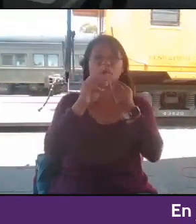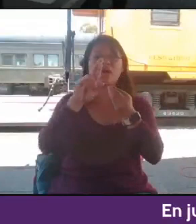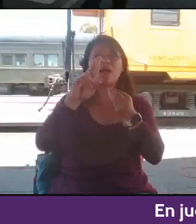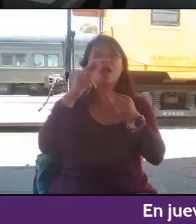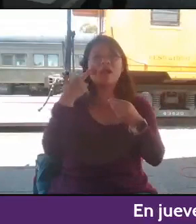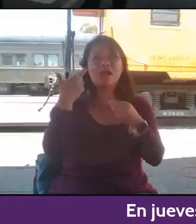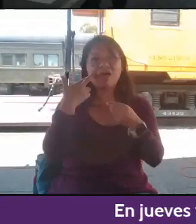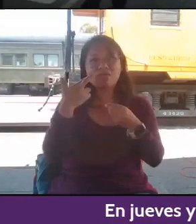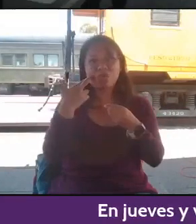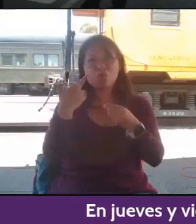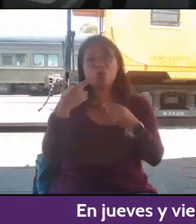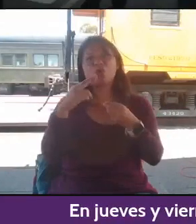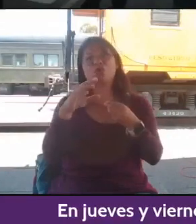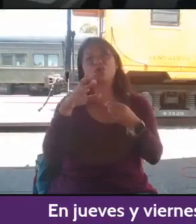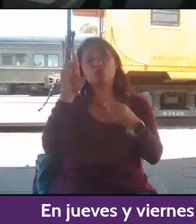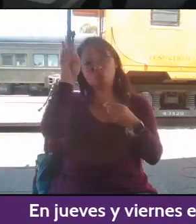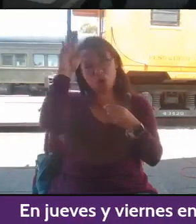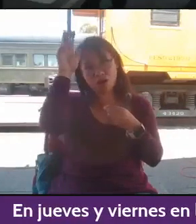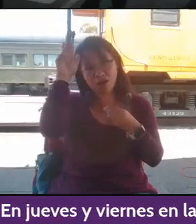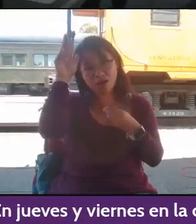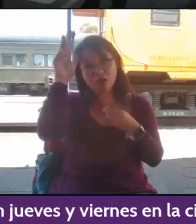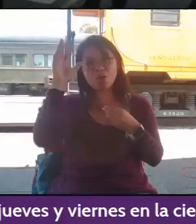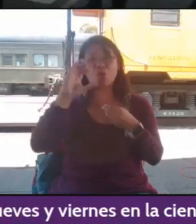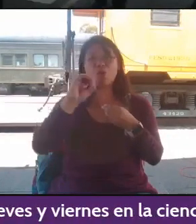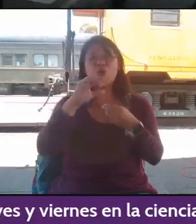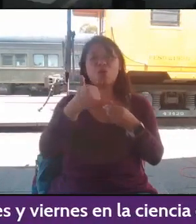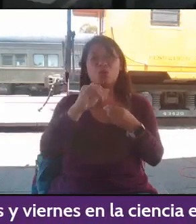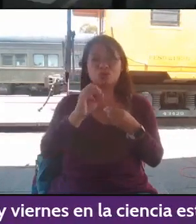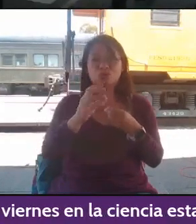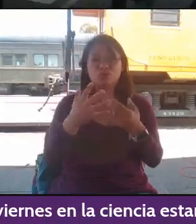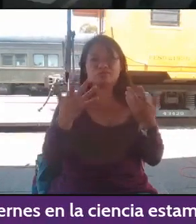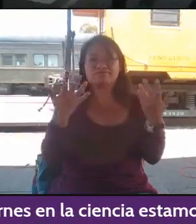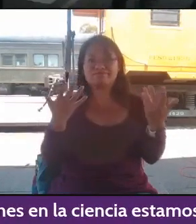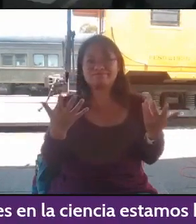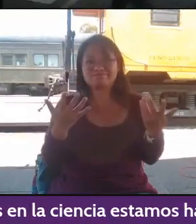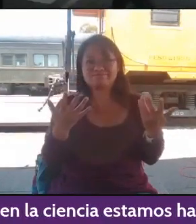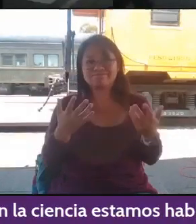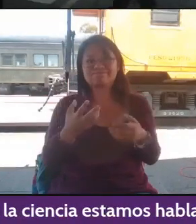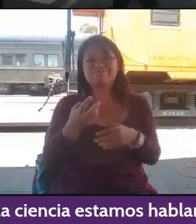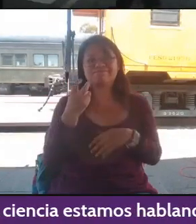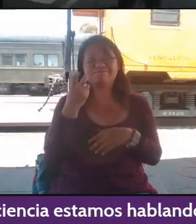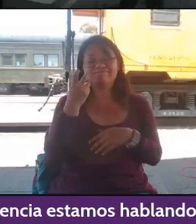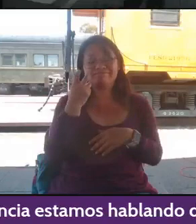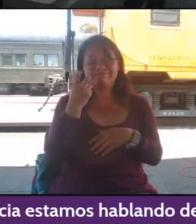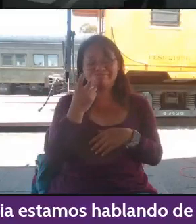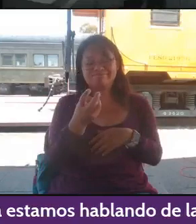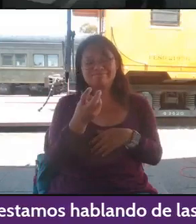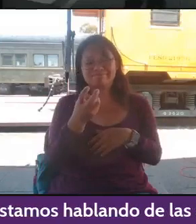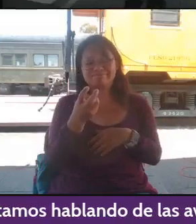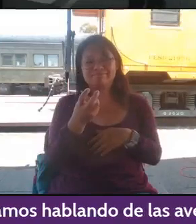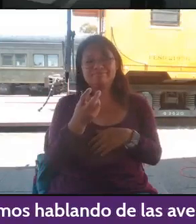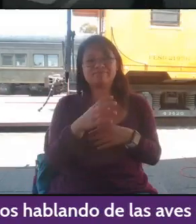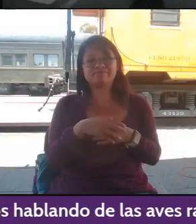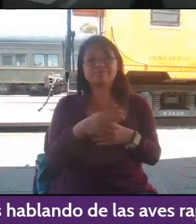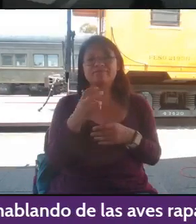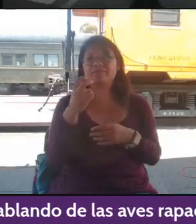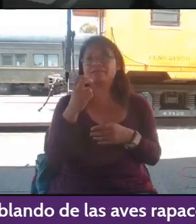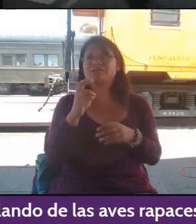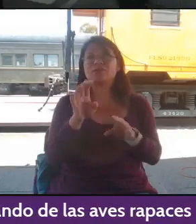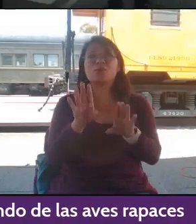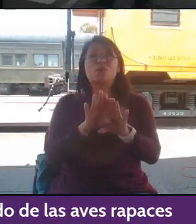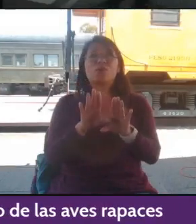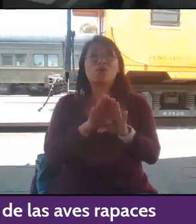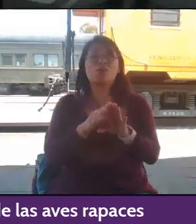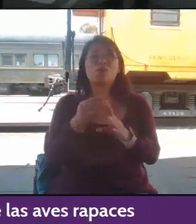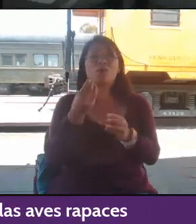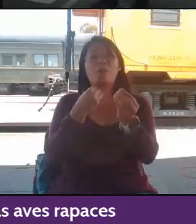ratón, cobayo, conejo, pollo. ¿Vale? Entonces le damos 5 presas, pollo nada más es como de acompañamiento, nada más para que el fondo